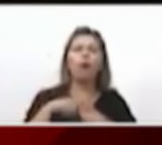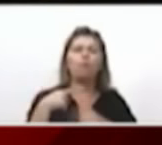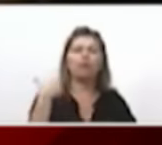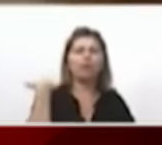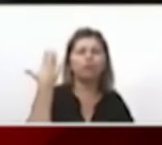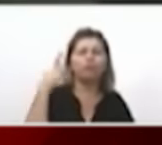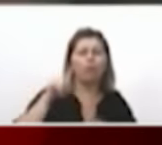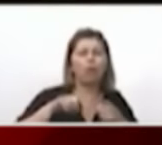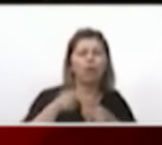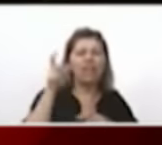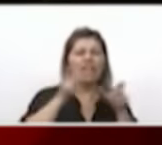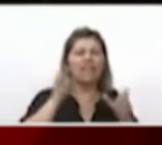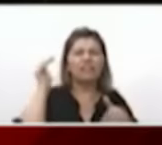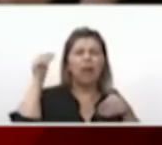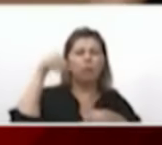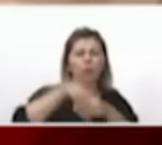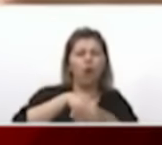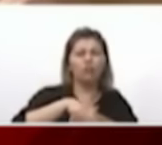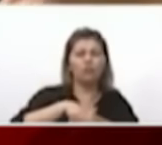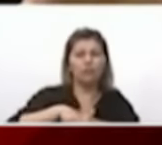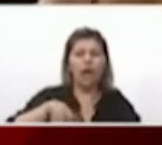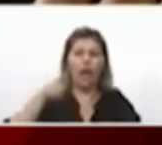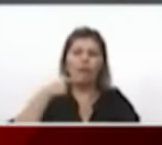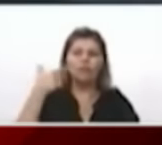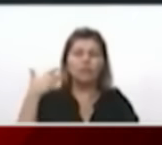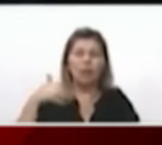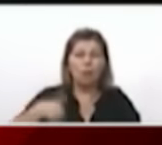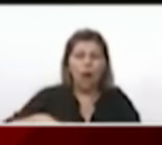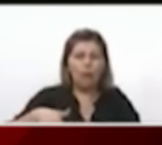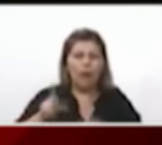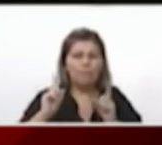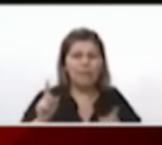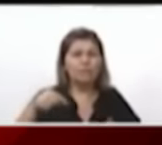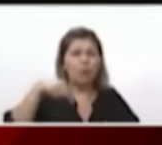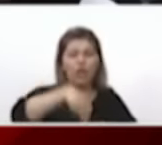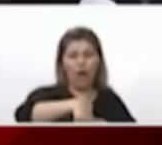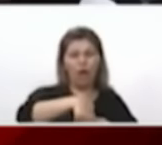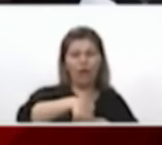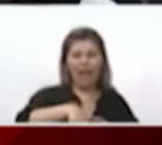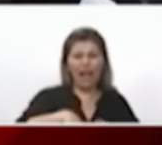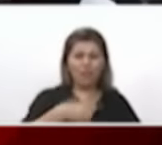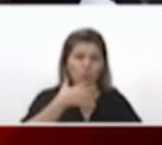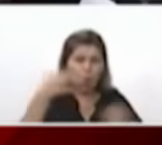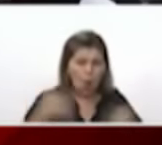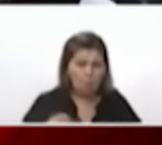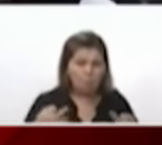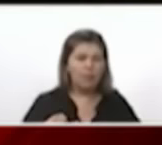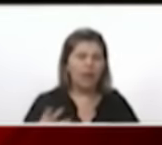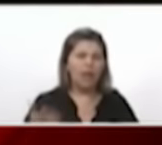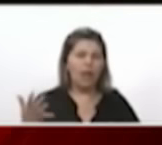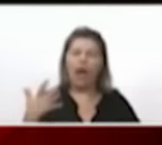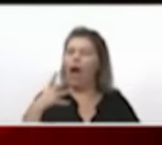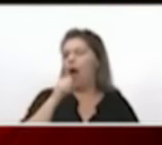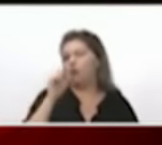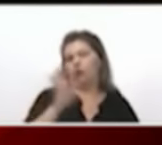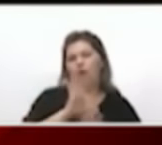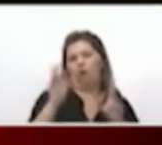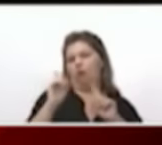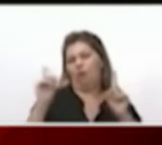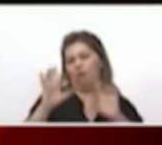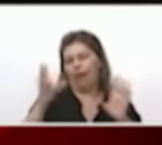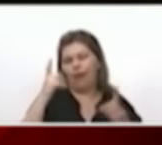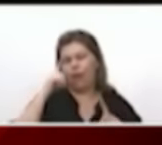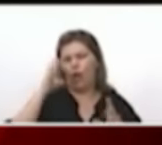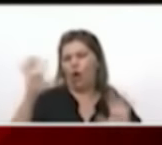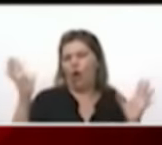políticos preparados, doctrinados, formados, instruidos, rogando que fracase. Es la historia de la Argentina. Bueno, yo si